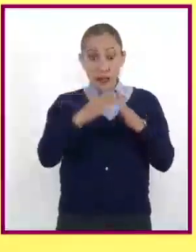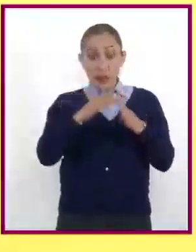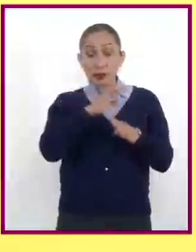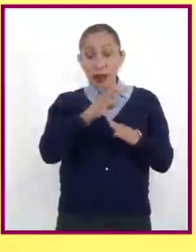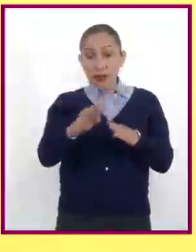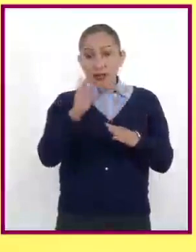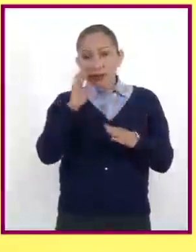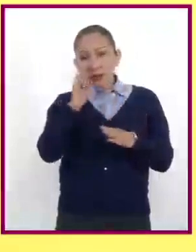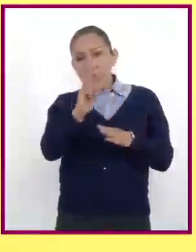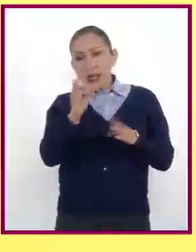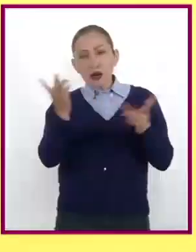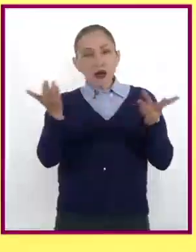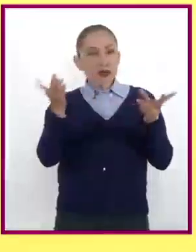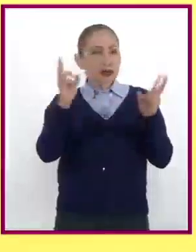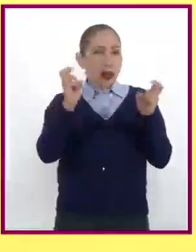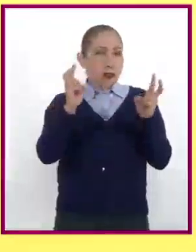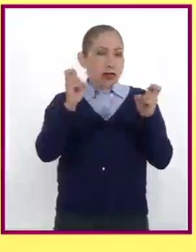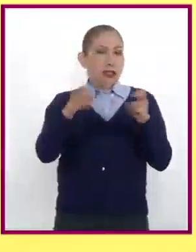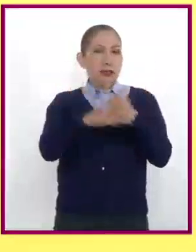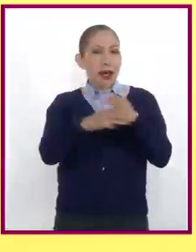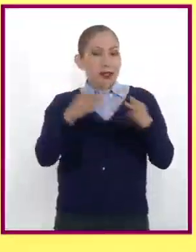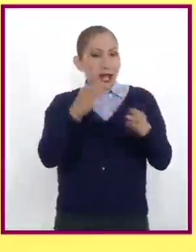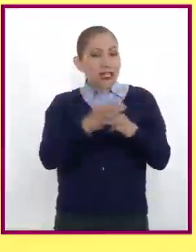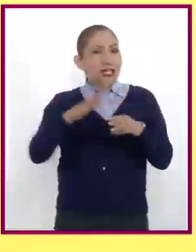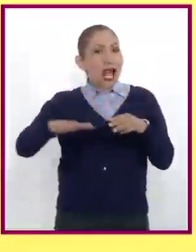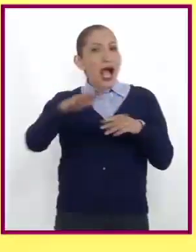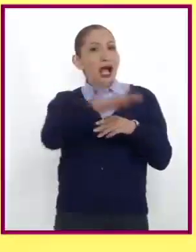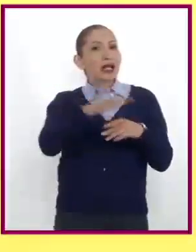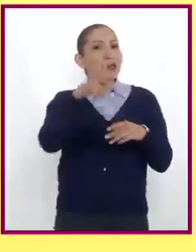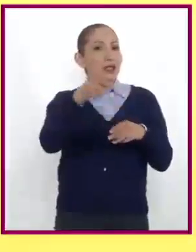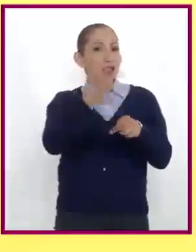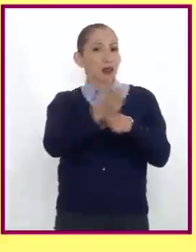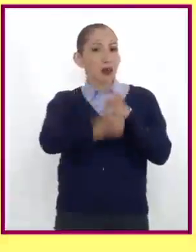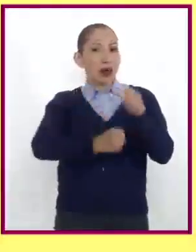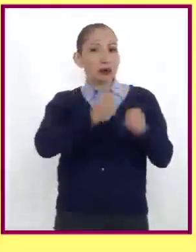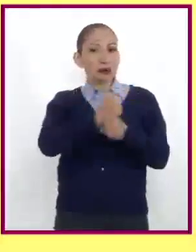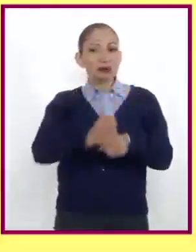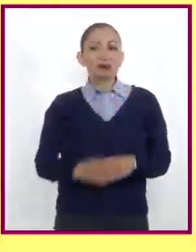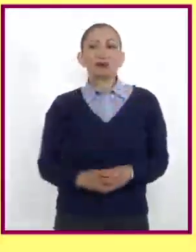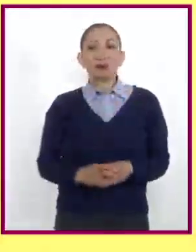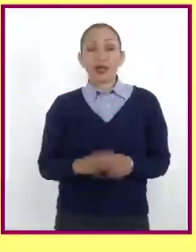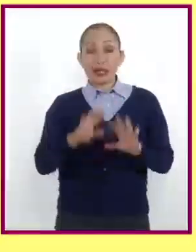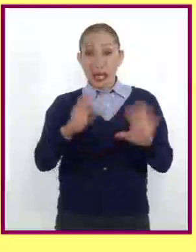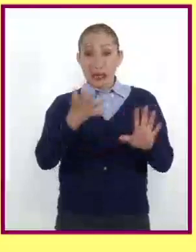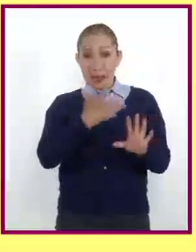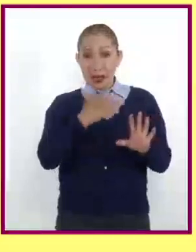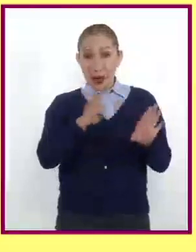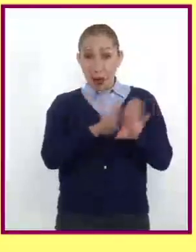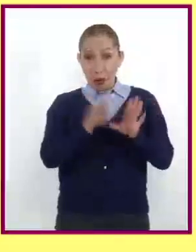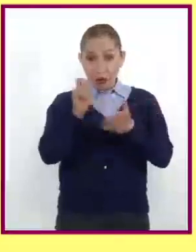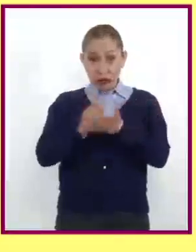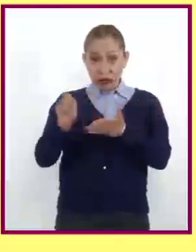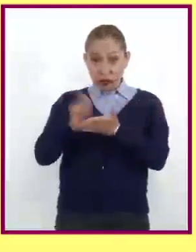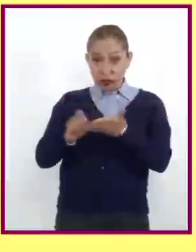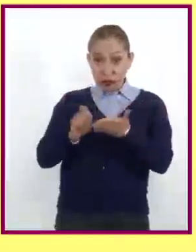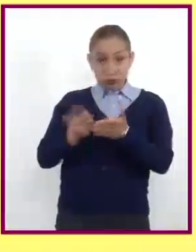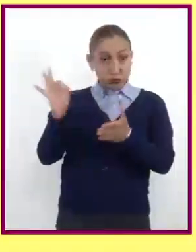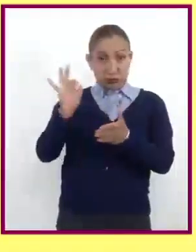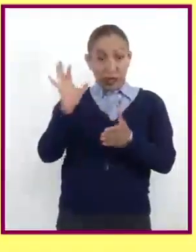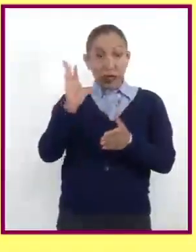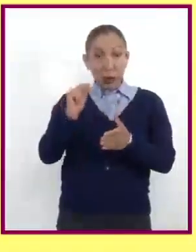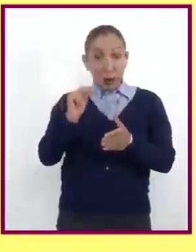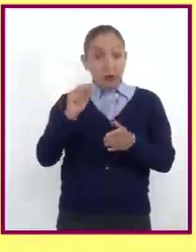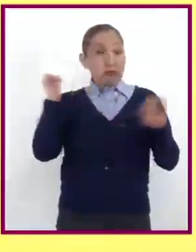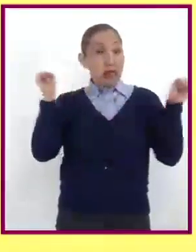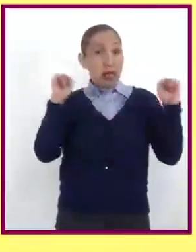puedan acercarse a los contenidos de las asignaturas y áreas de segundo grado. ¿Ya tienen con qué anotar? Si no, vayan rápido